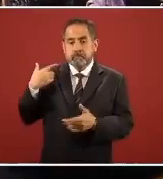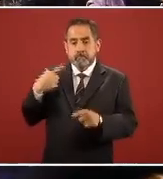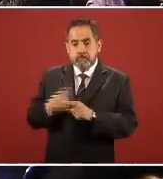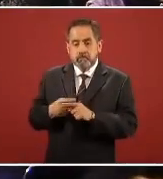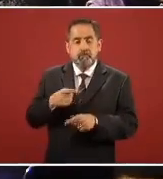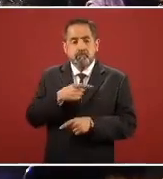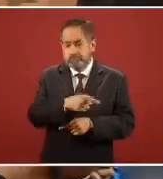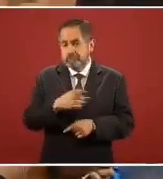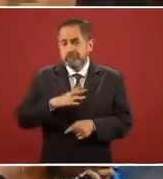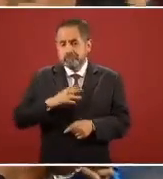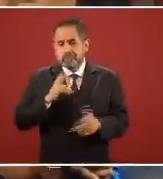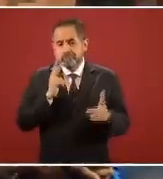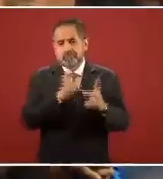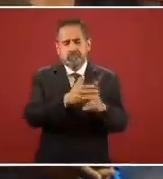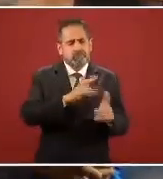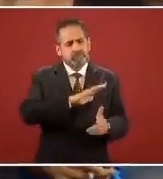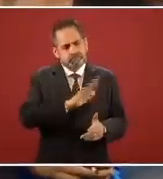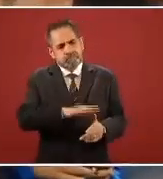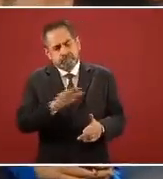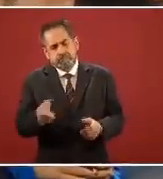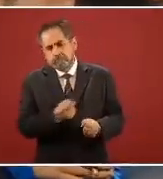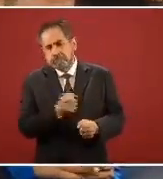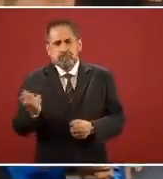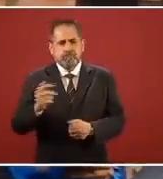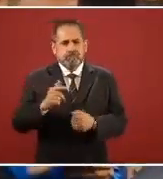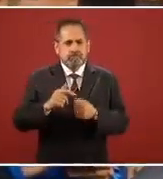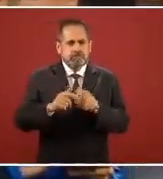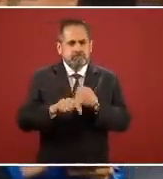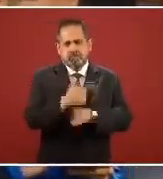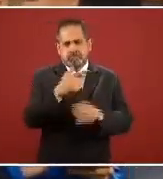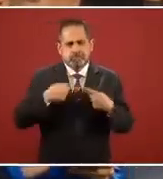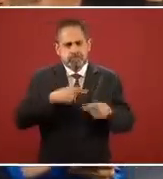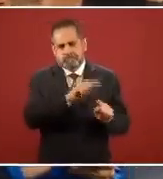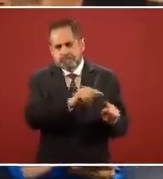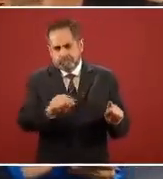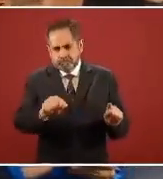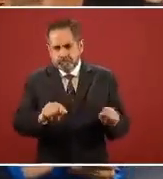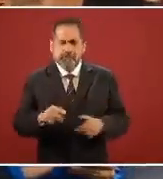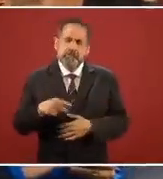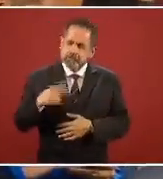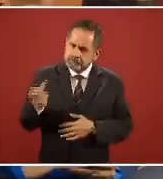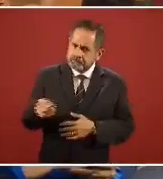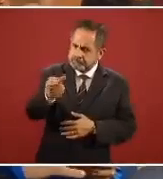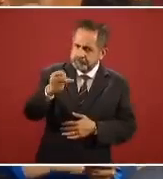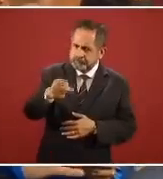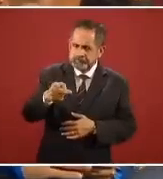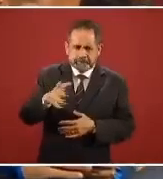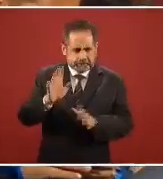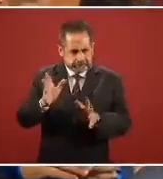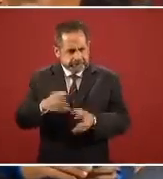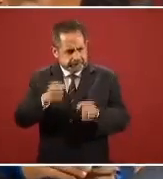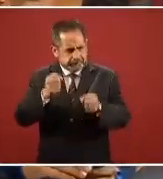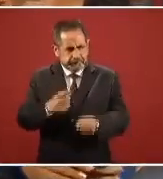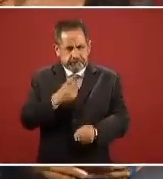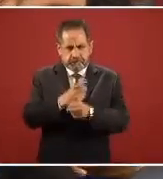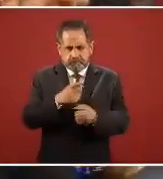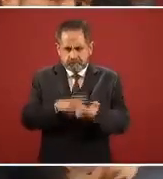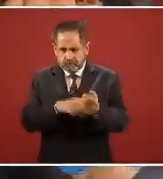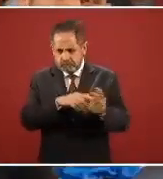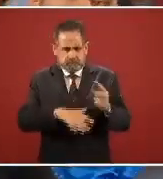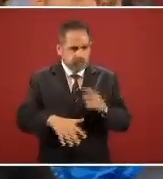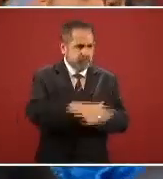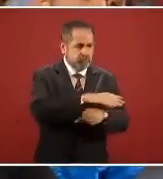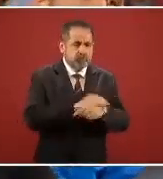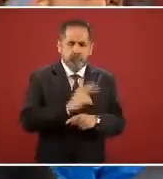una docena. Preguntarle si hay, han implementado seguridad en lo que es en las zonas de